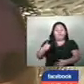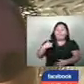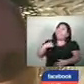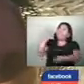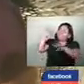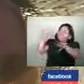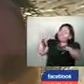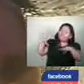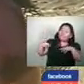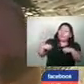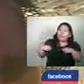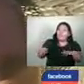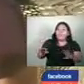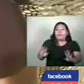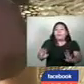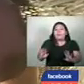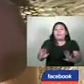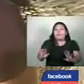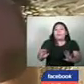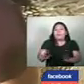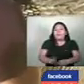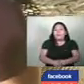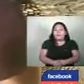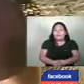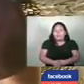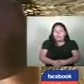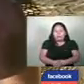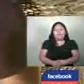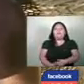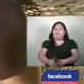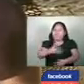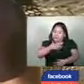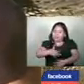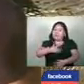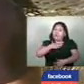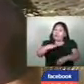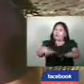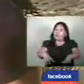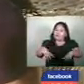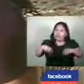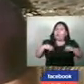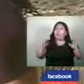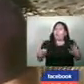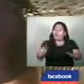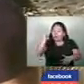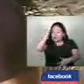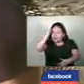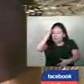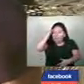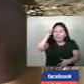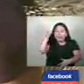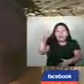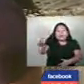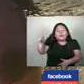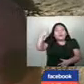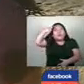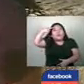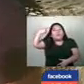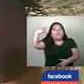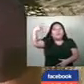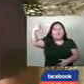lo acepto, pero es muy difícil pensar en todo lo que soñaba.